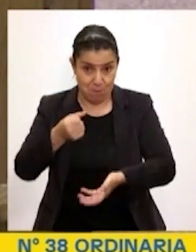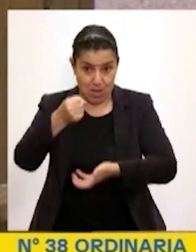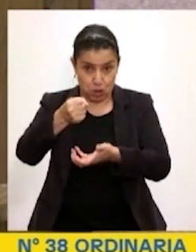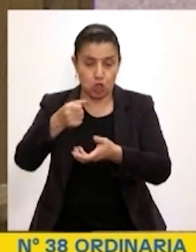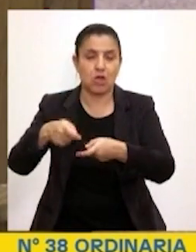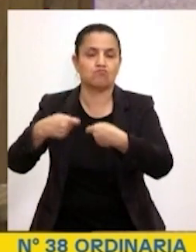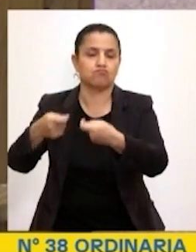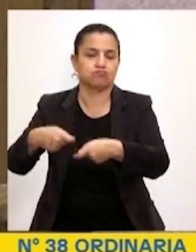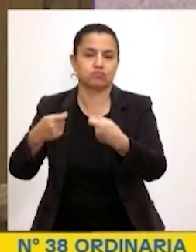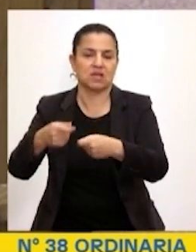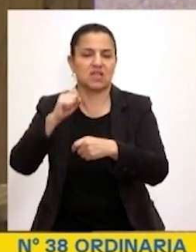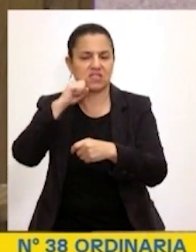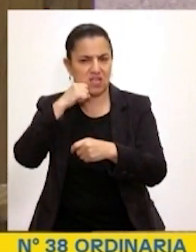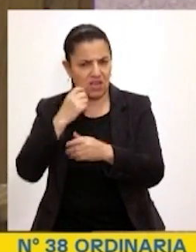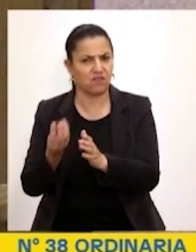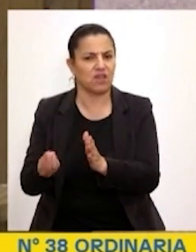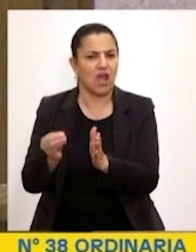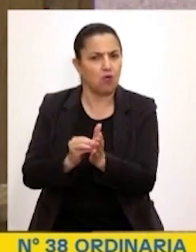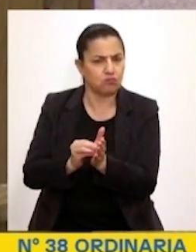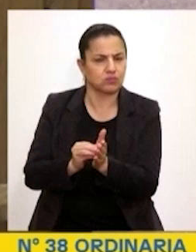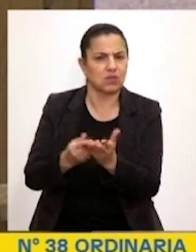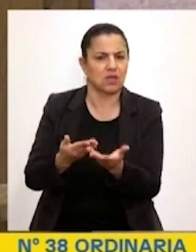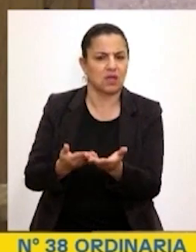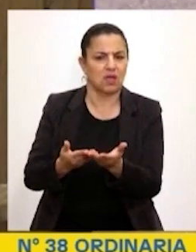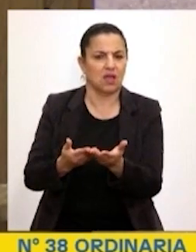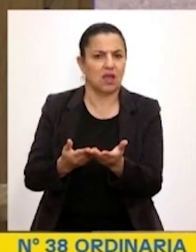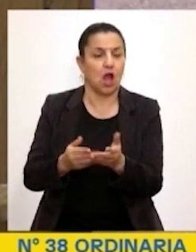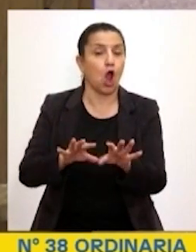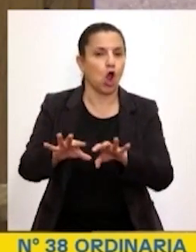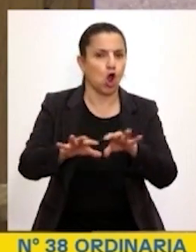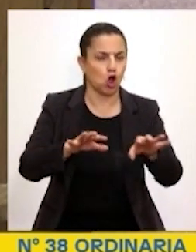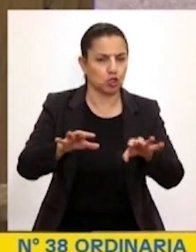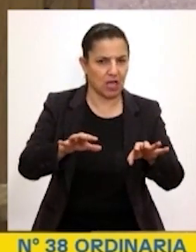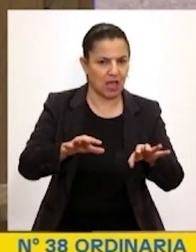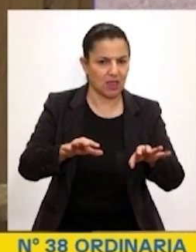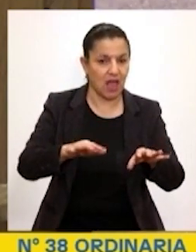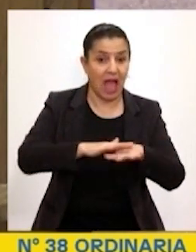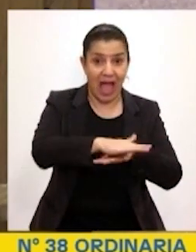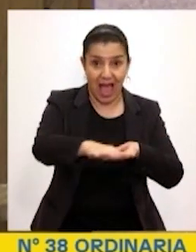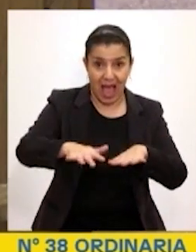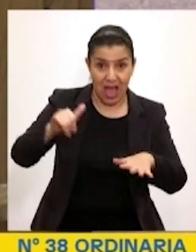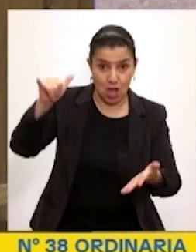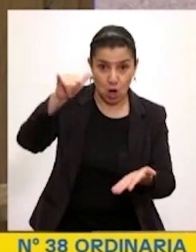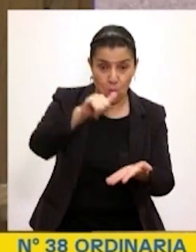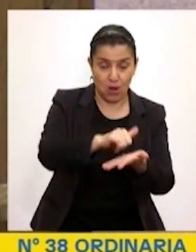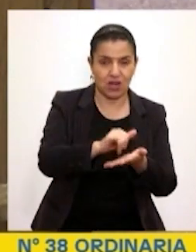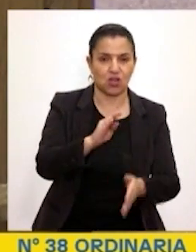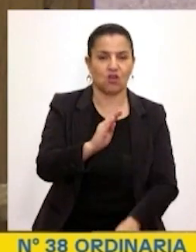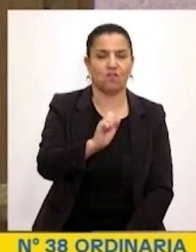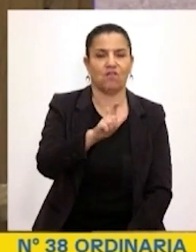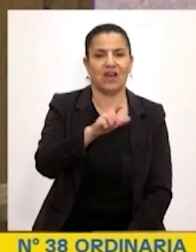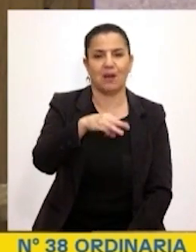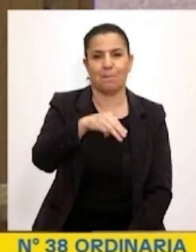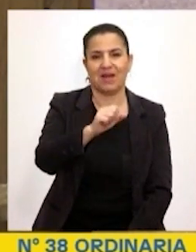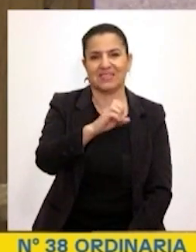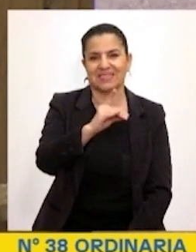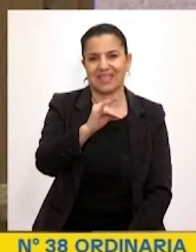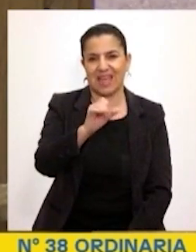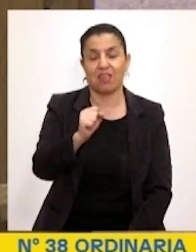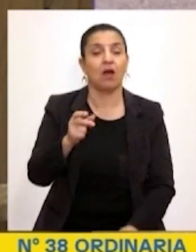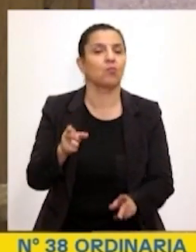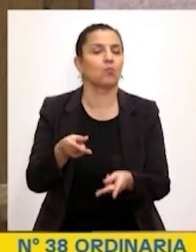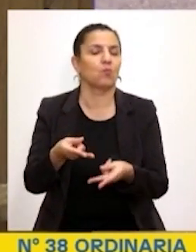contemplan efectivamente la instalación de este equipamiento para el aeropuerto de de balmace esto permitirá evidentemente